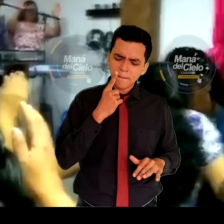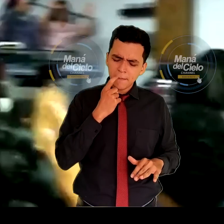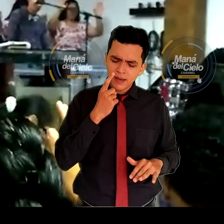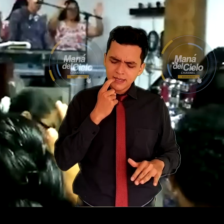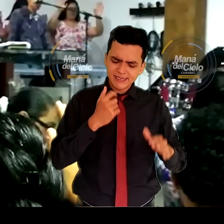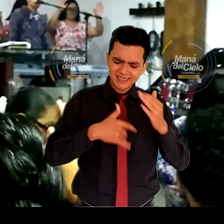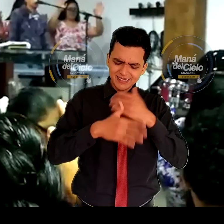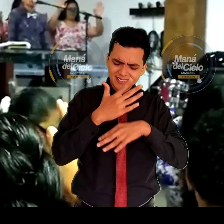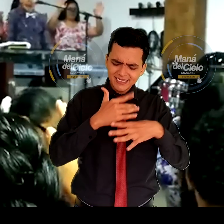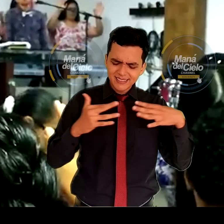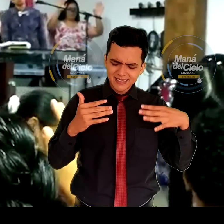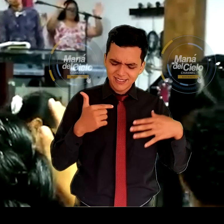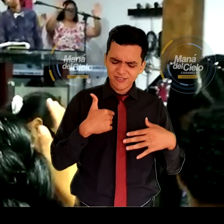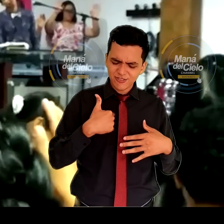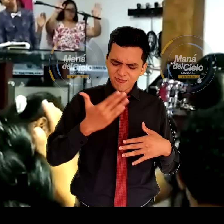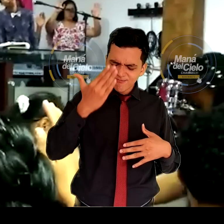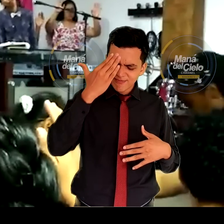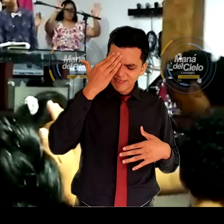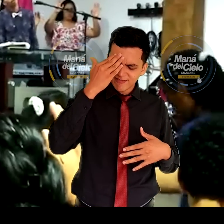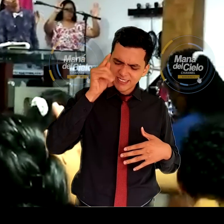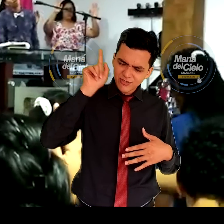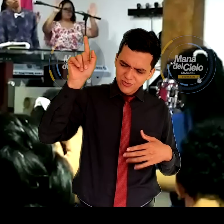Yo sé que tú estás aquí, Señor.